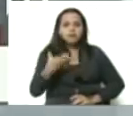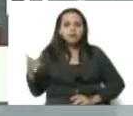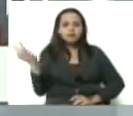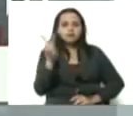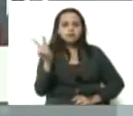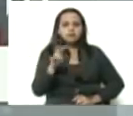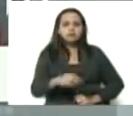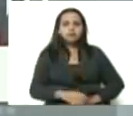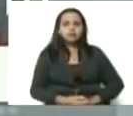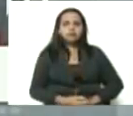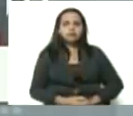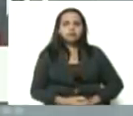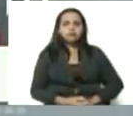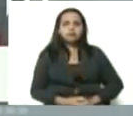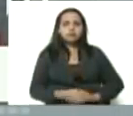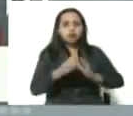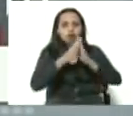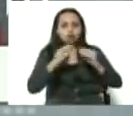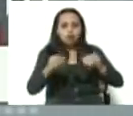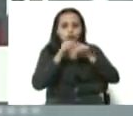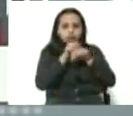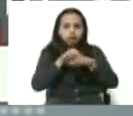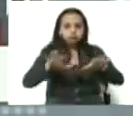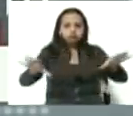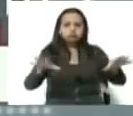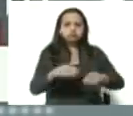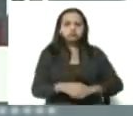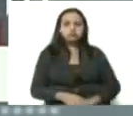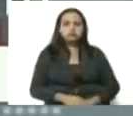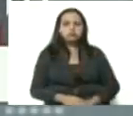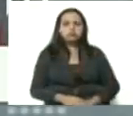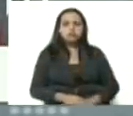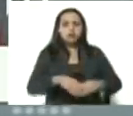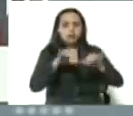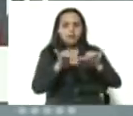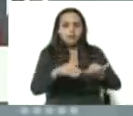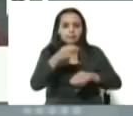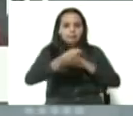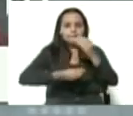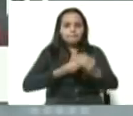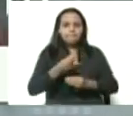Bella, bueno, todos desplegados justamente para